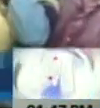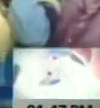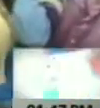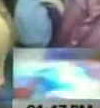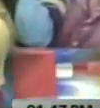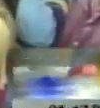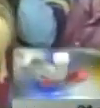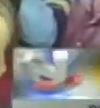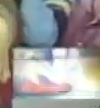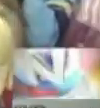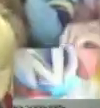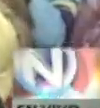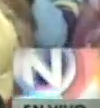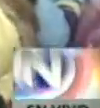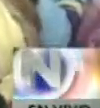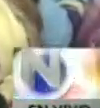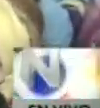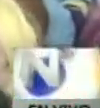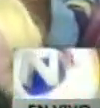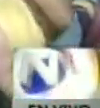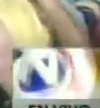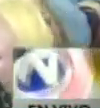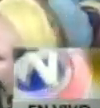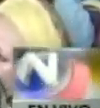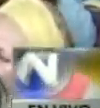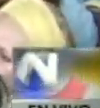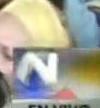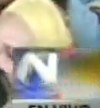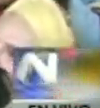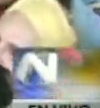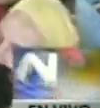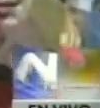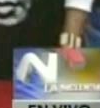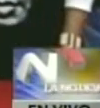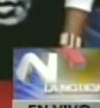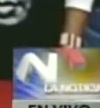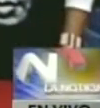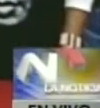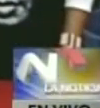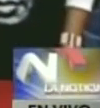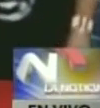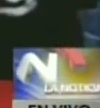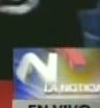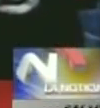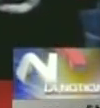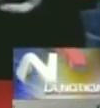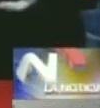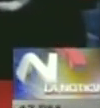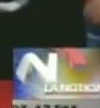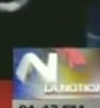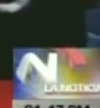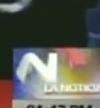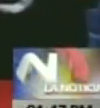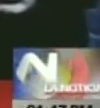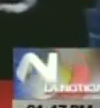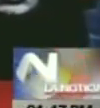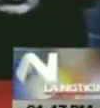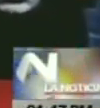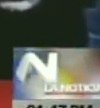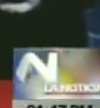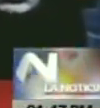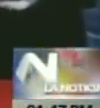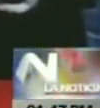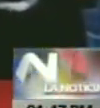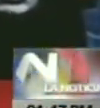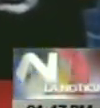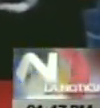hermanos, a partir de este momento, los equipos municipales, para la calle, para la batalla, para la victoria